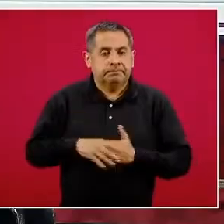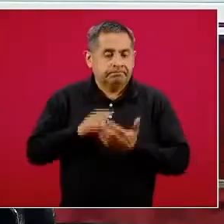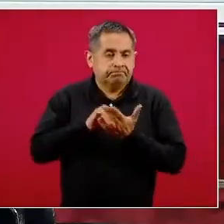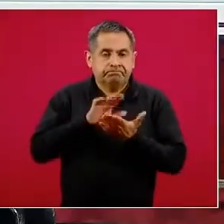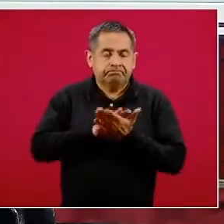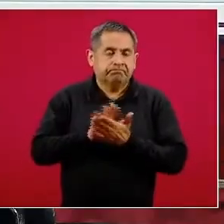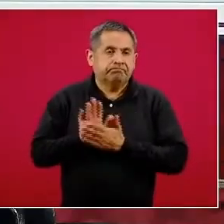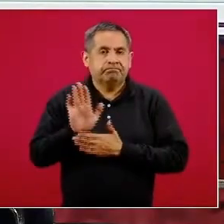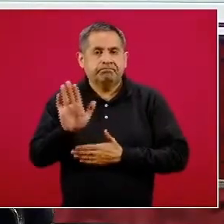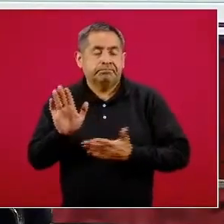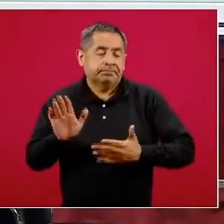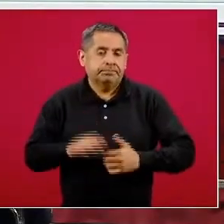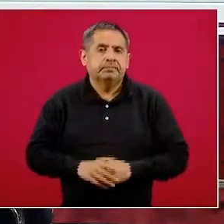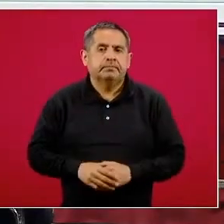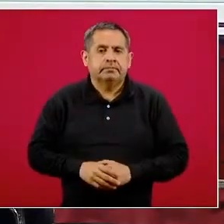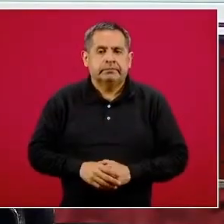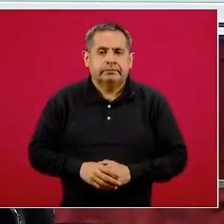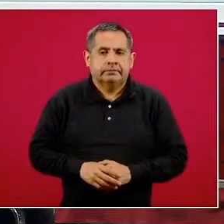documentado.